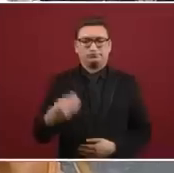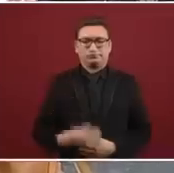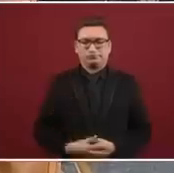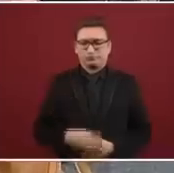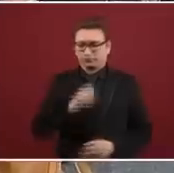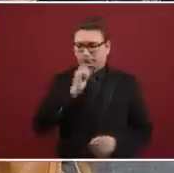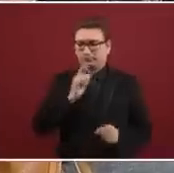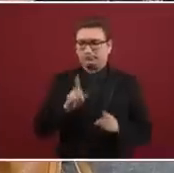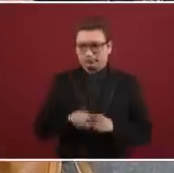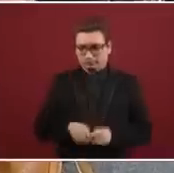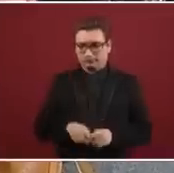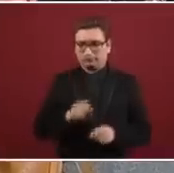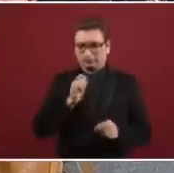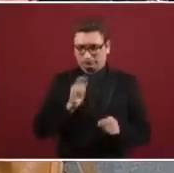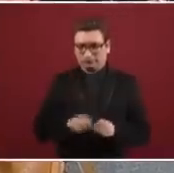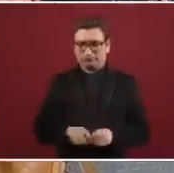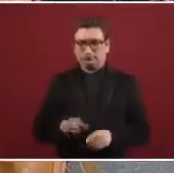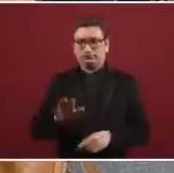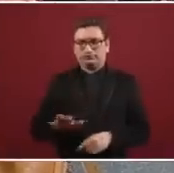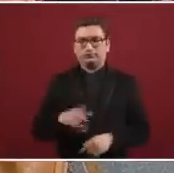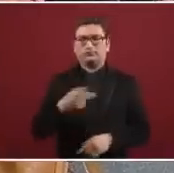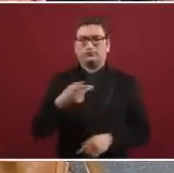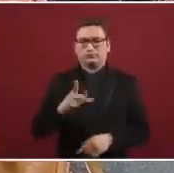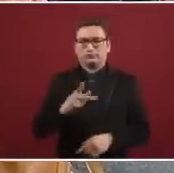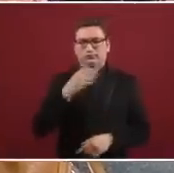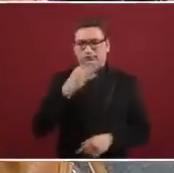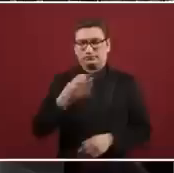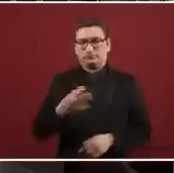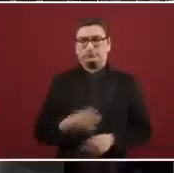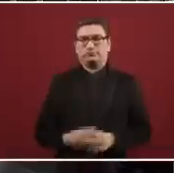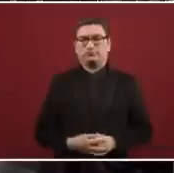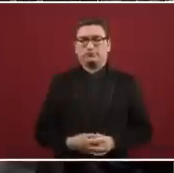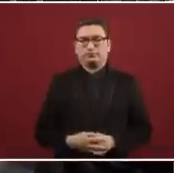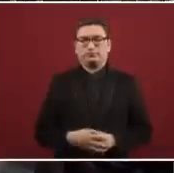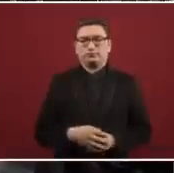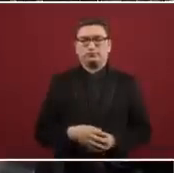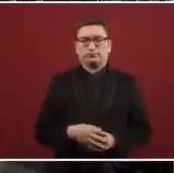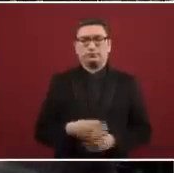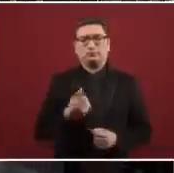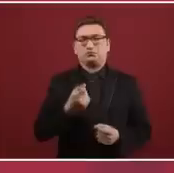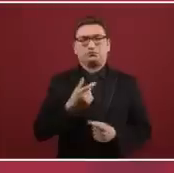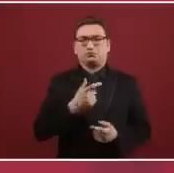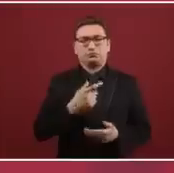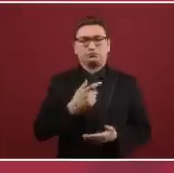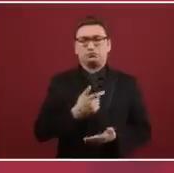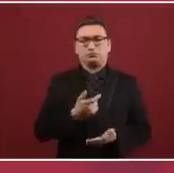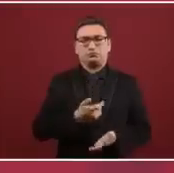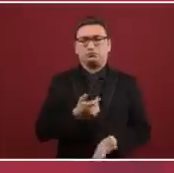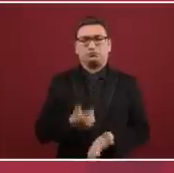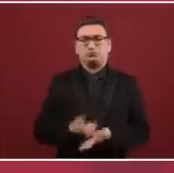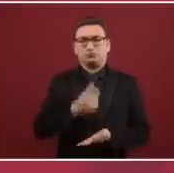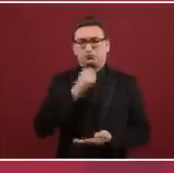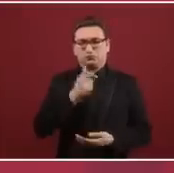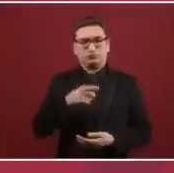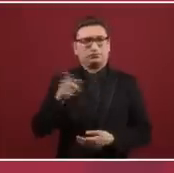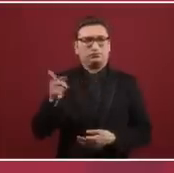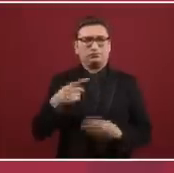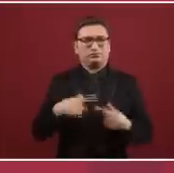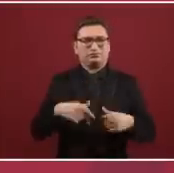También, pero les adelanto que no cobraron los